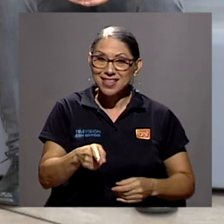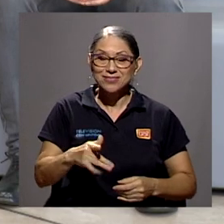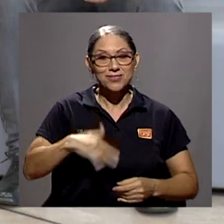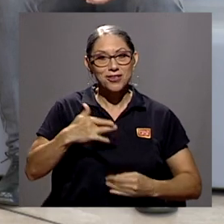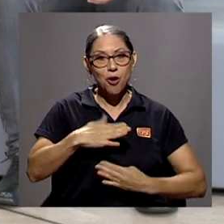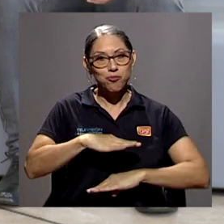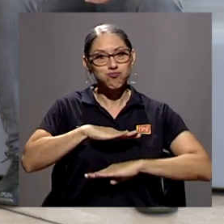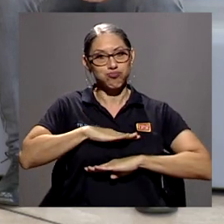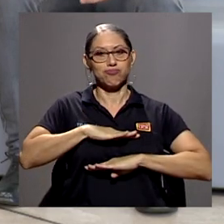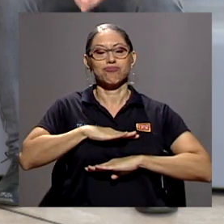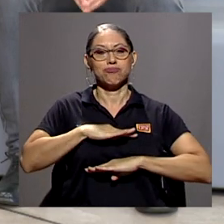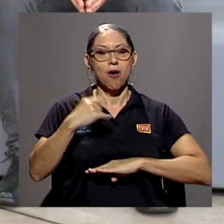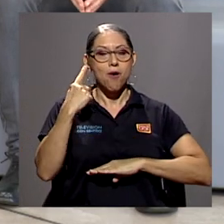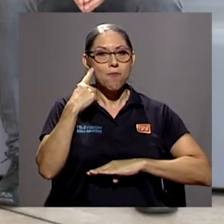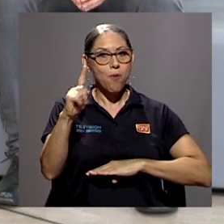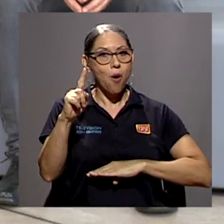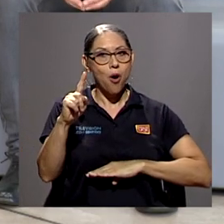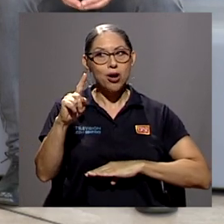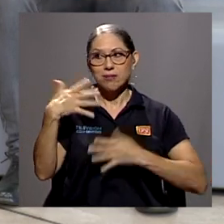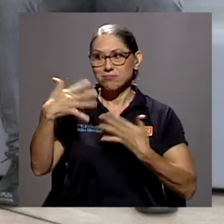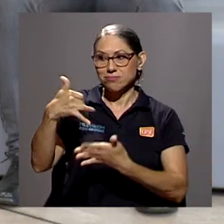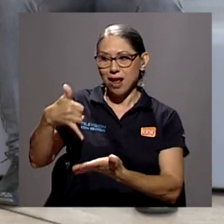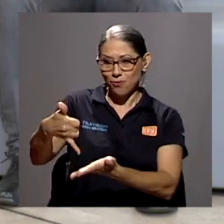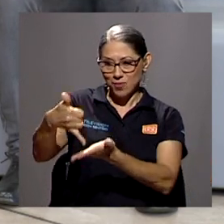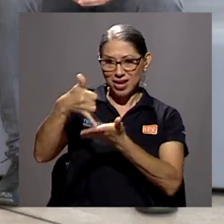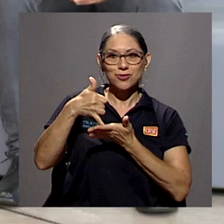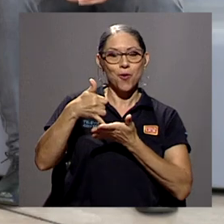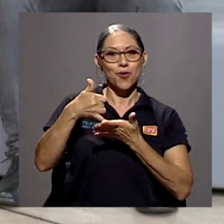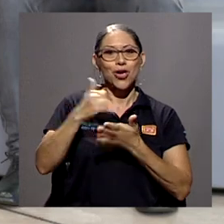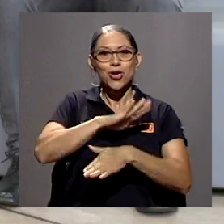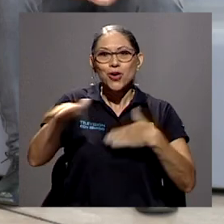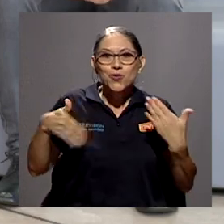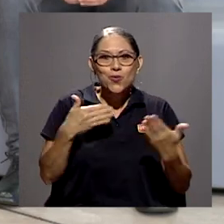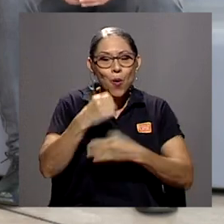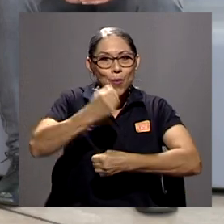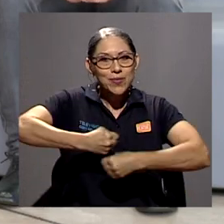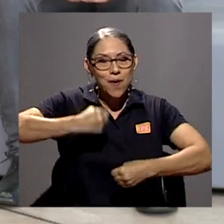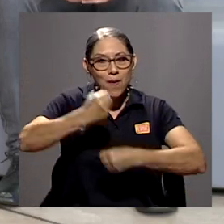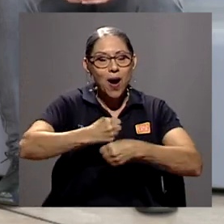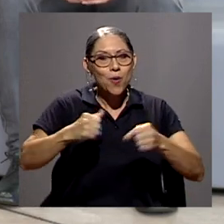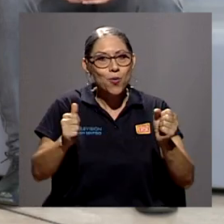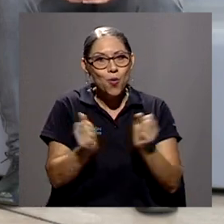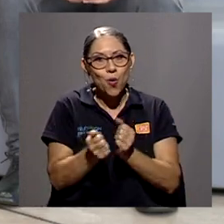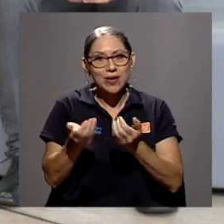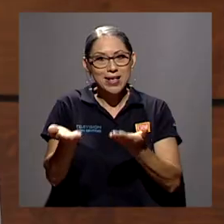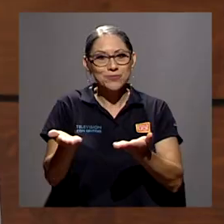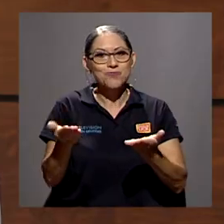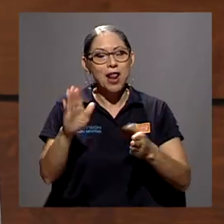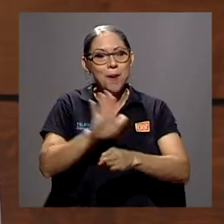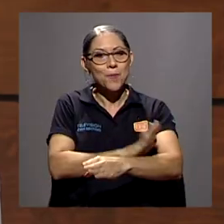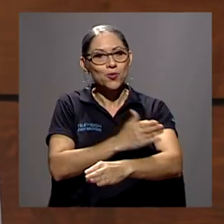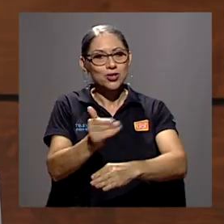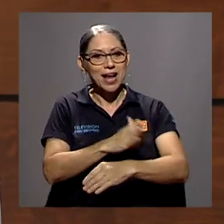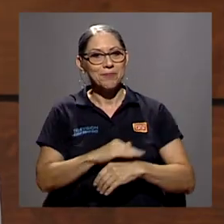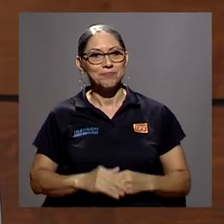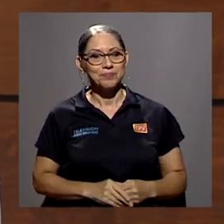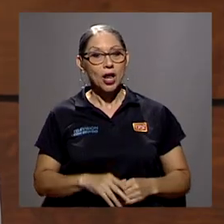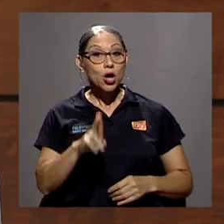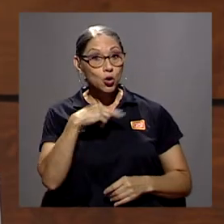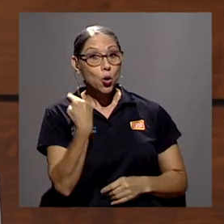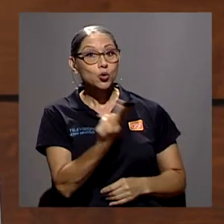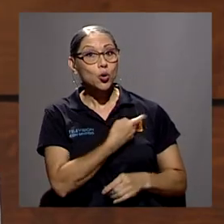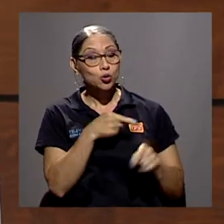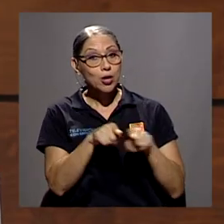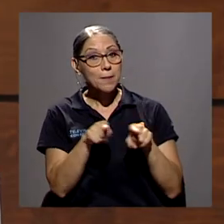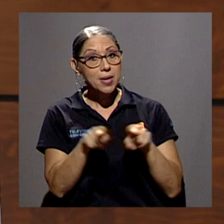satisfechos por él por la nominación y por el todo el trabajo que se ha hecho alrededor de él nosotros también